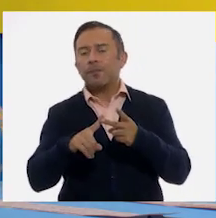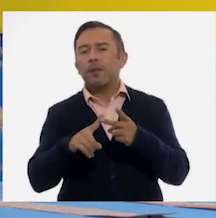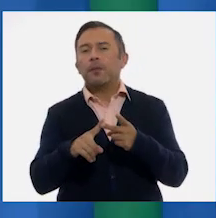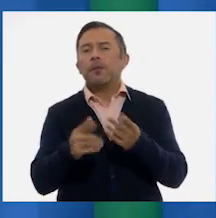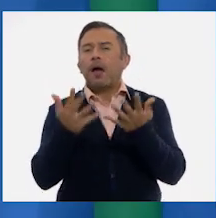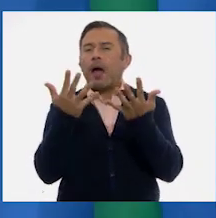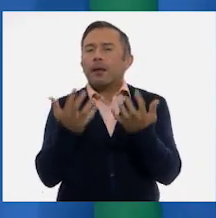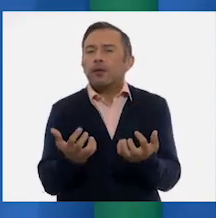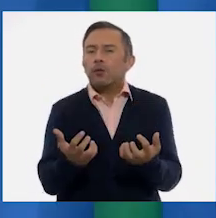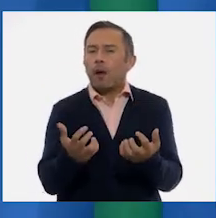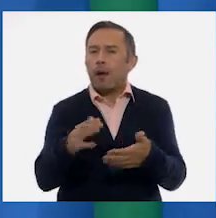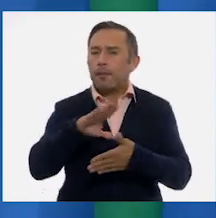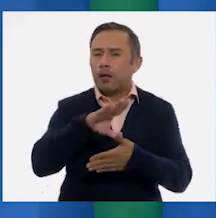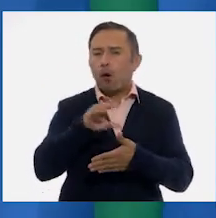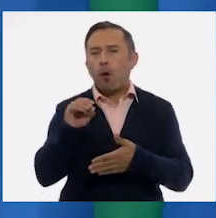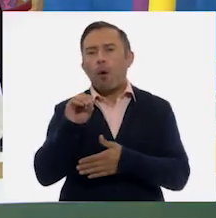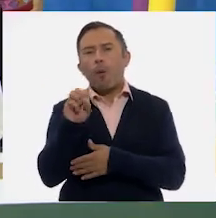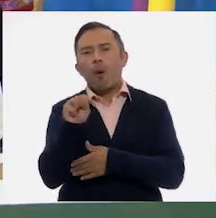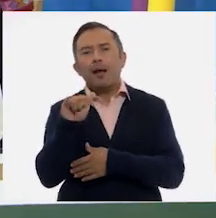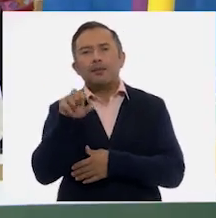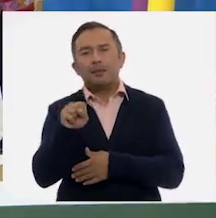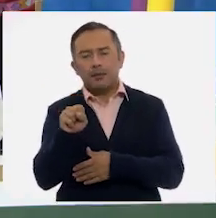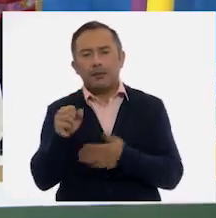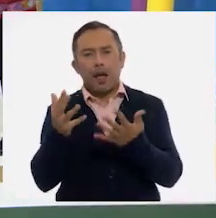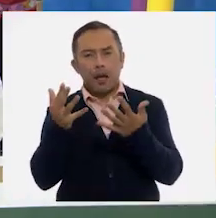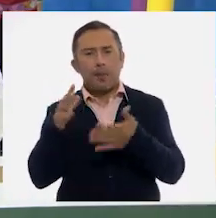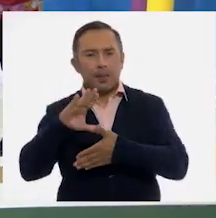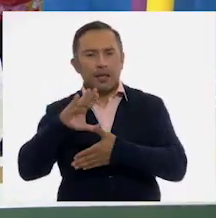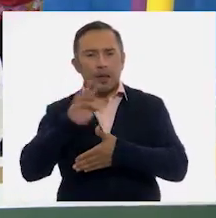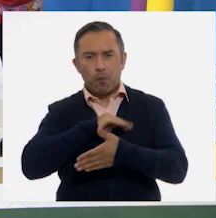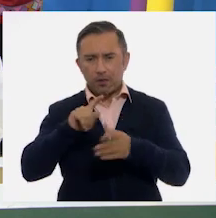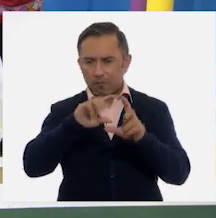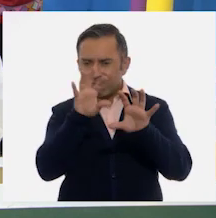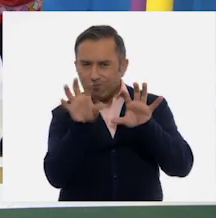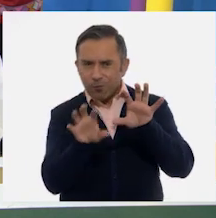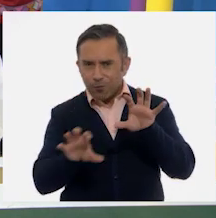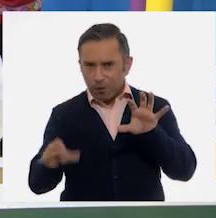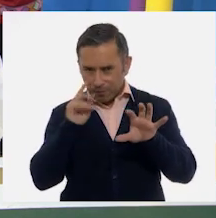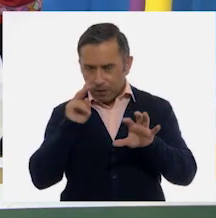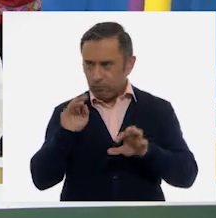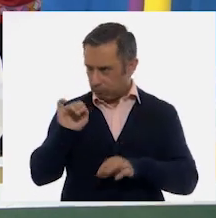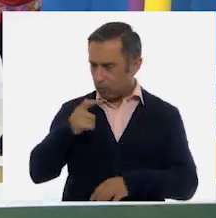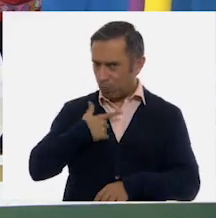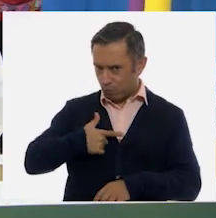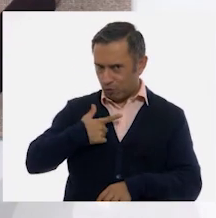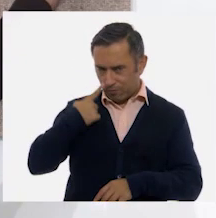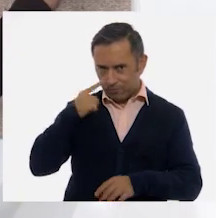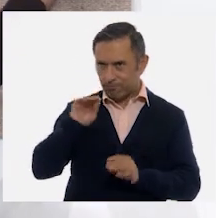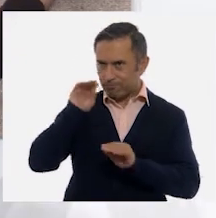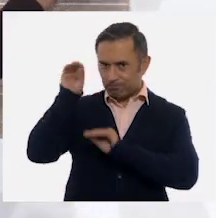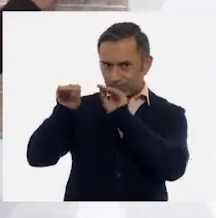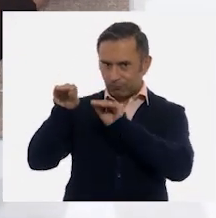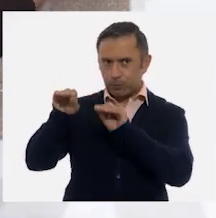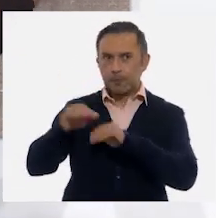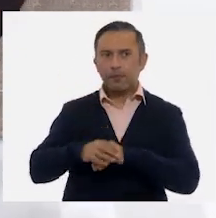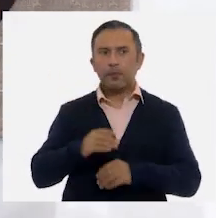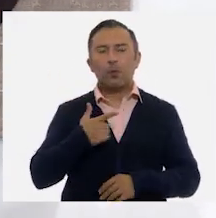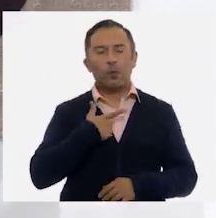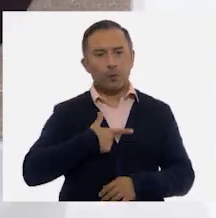parece muy bien. Por favor, ayúdame a pegarlo en el cuadro que tenemos. Claro que sí, maestra, con gusto. Muy